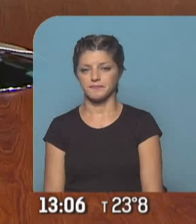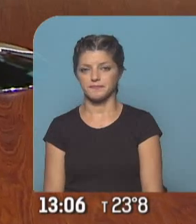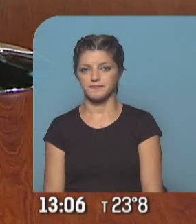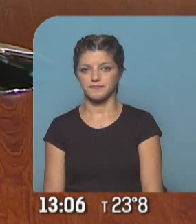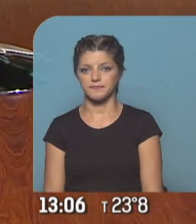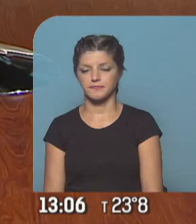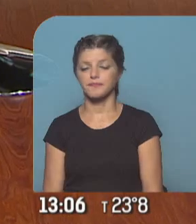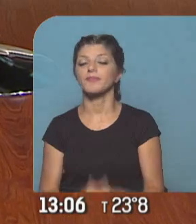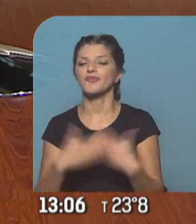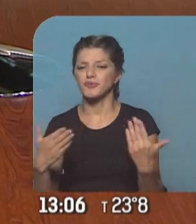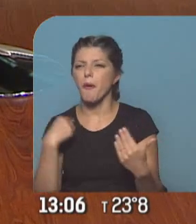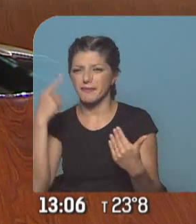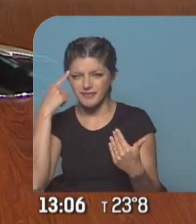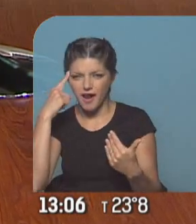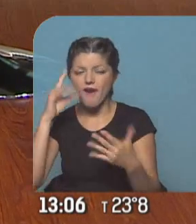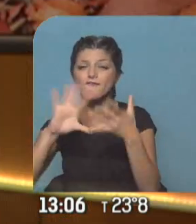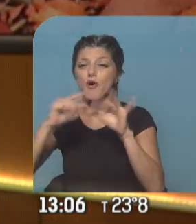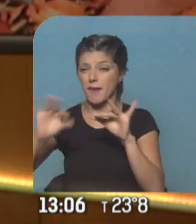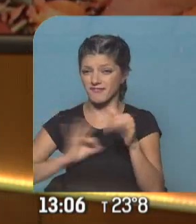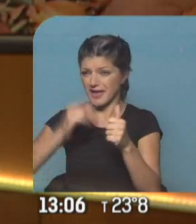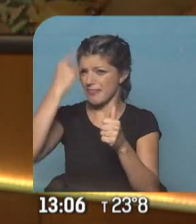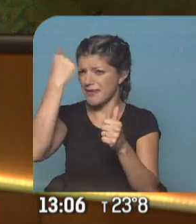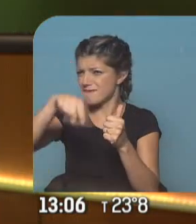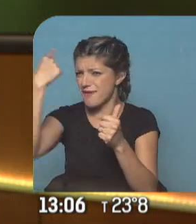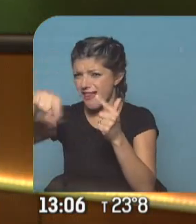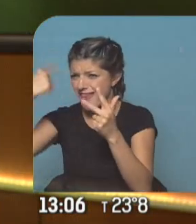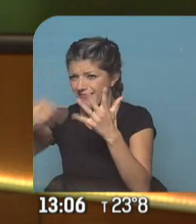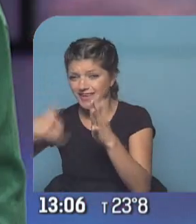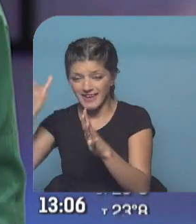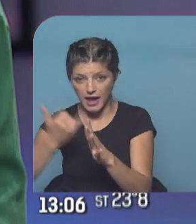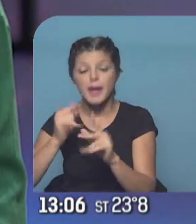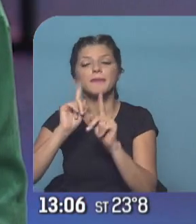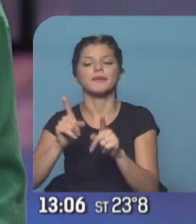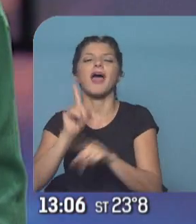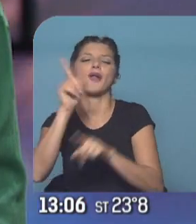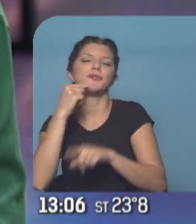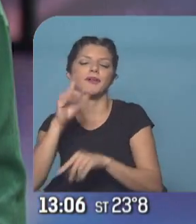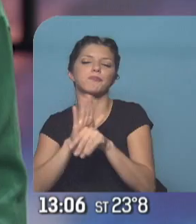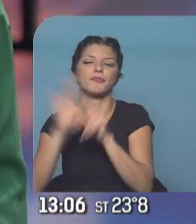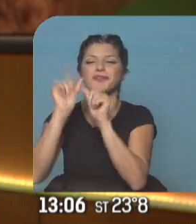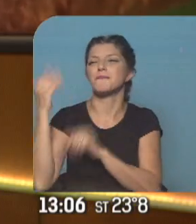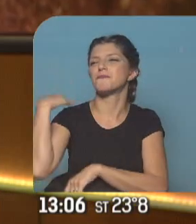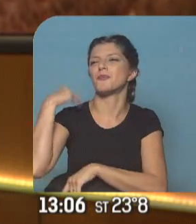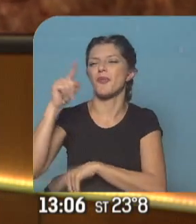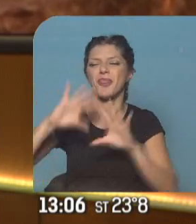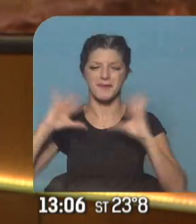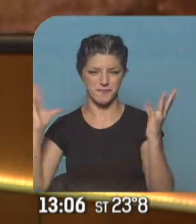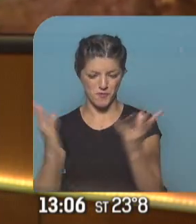es la biodiversidad, pero además, como el corazón del planeta o el pulmón del planeta, como se decía